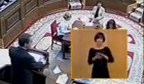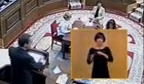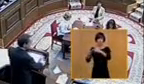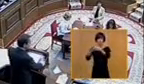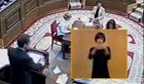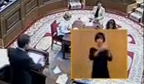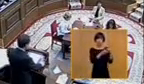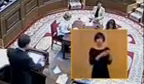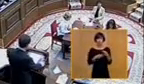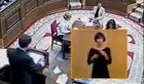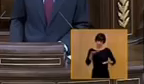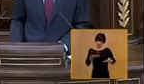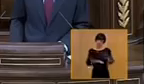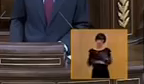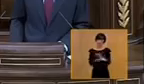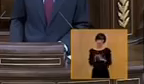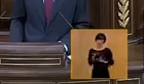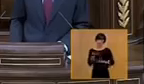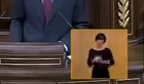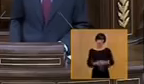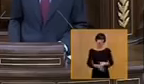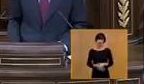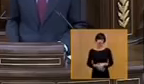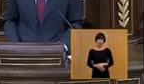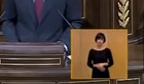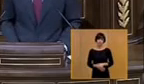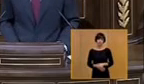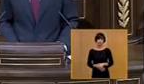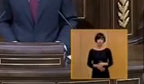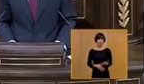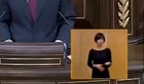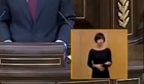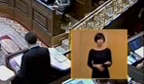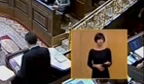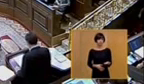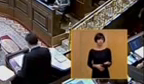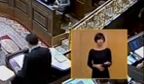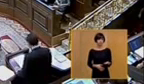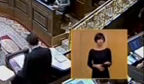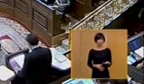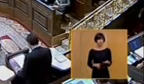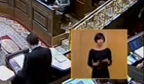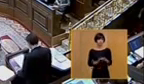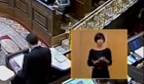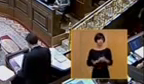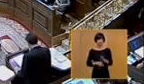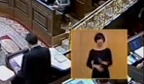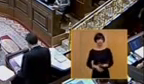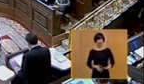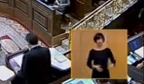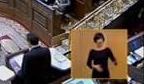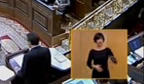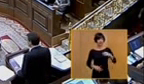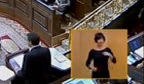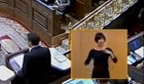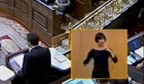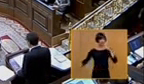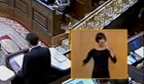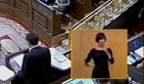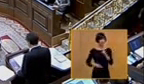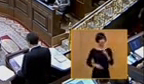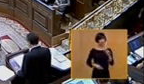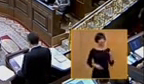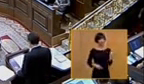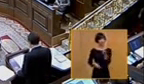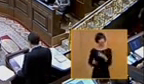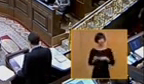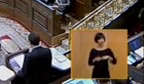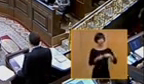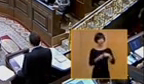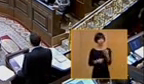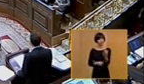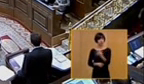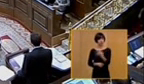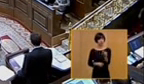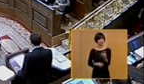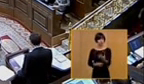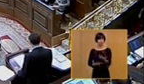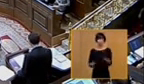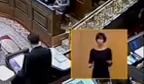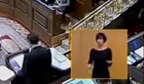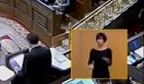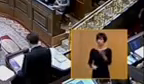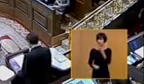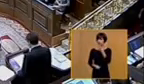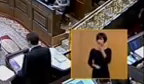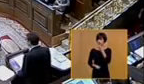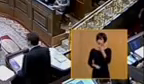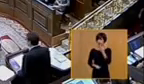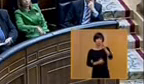público un 5% en 2010 y se congela en 2011. Son algunas de las medidas del plan de austeridad anunciadas por Zapatero